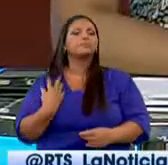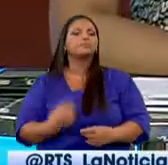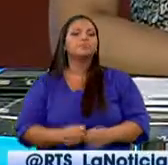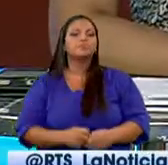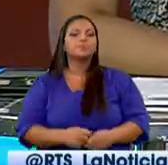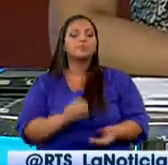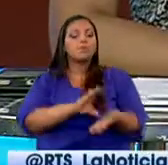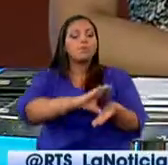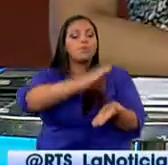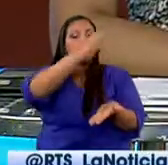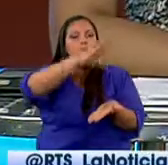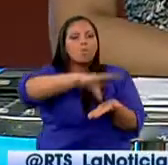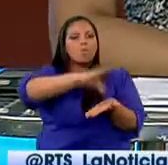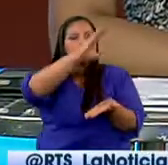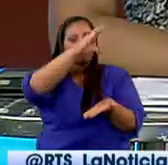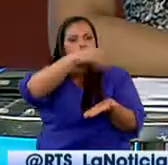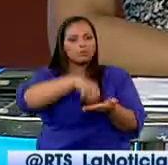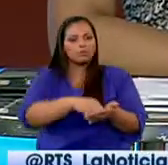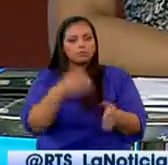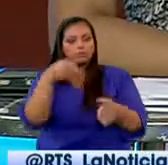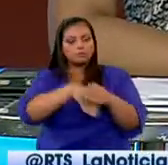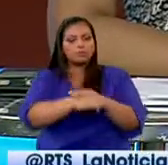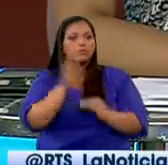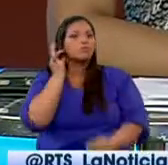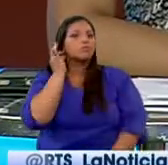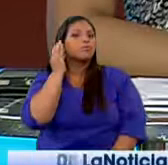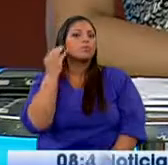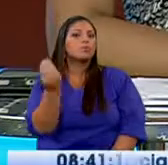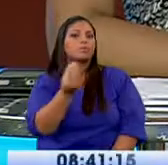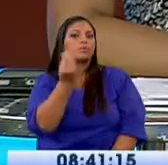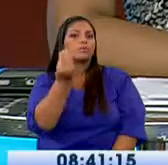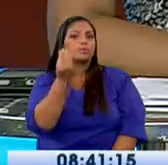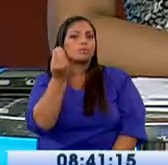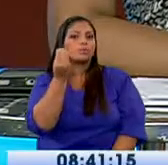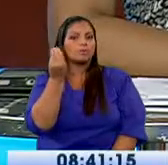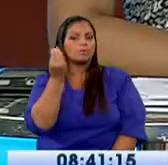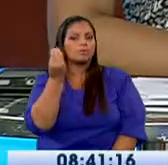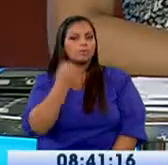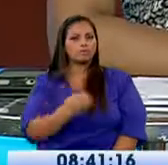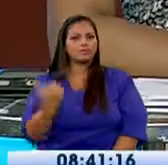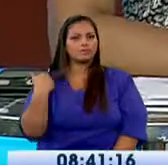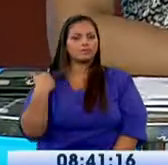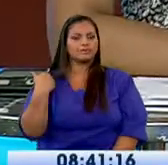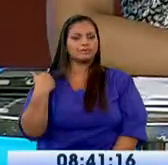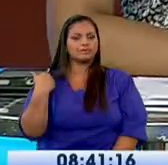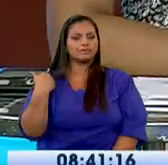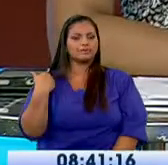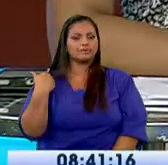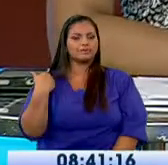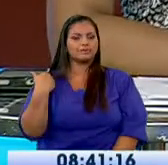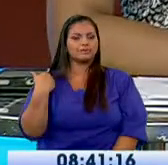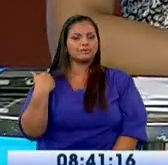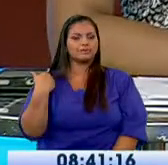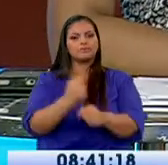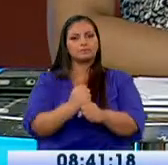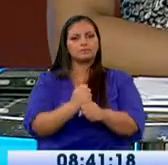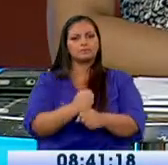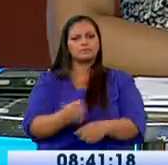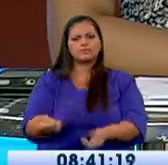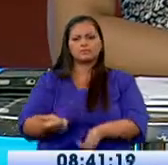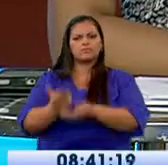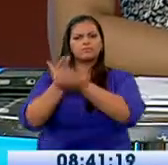en el interior de una unidad educativa en la cooperativa Juan Montalvo al noroeste de Guayaquil. Los moradores del sector